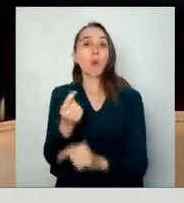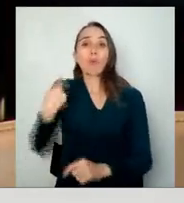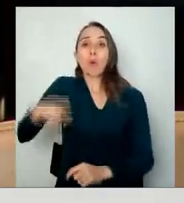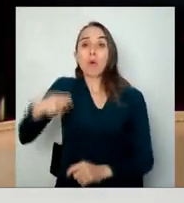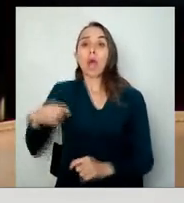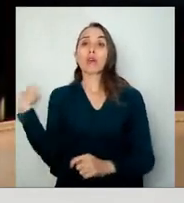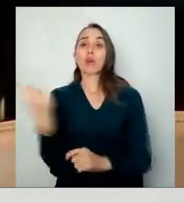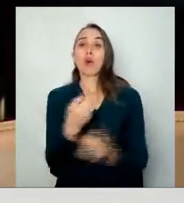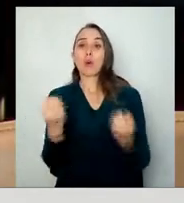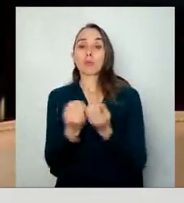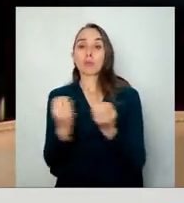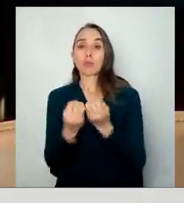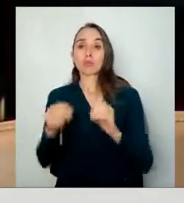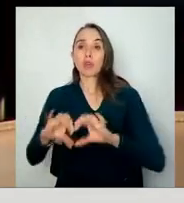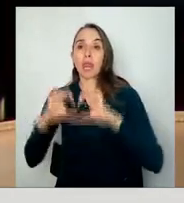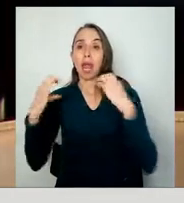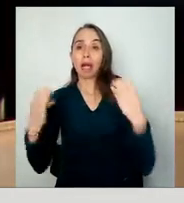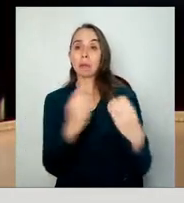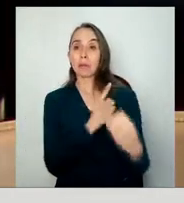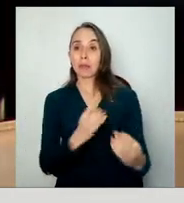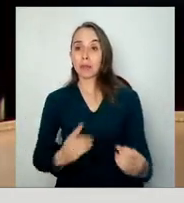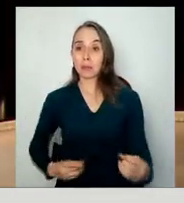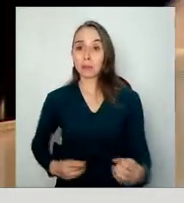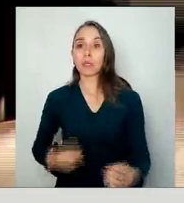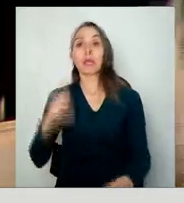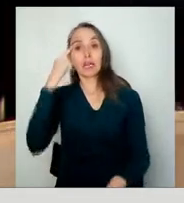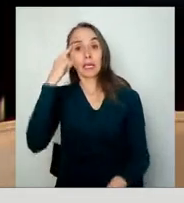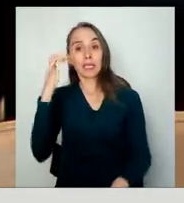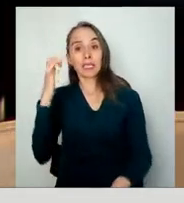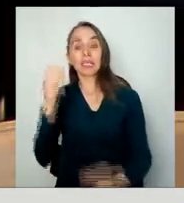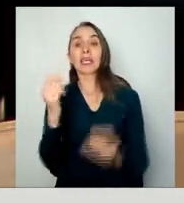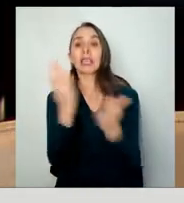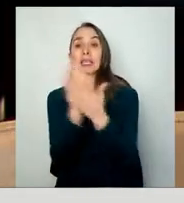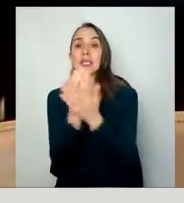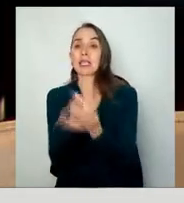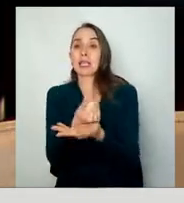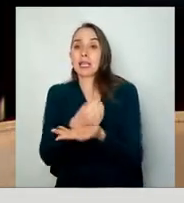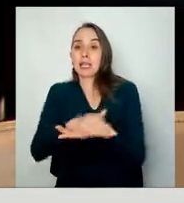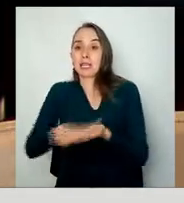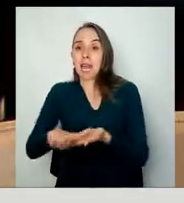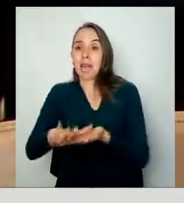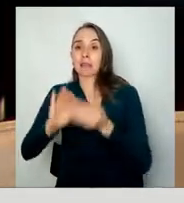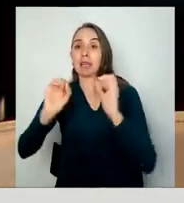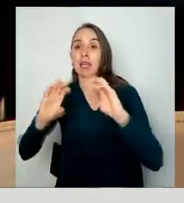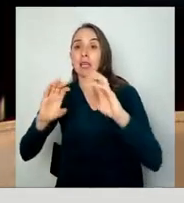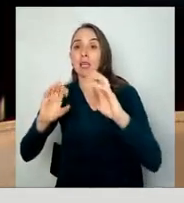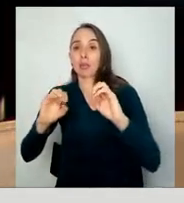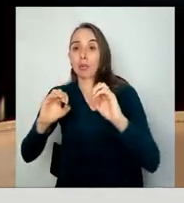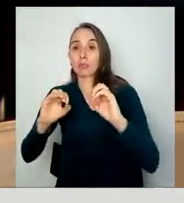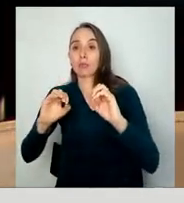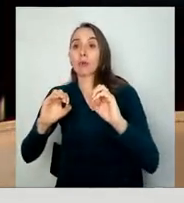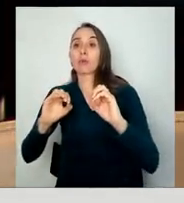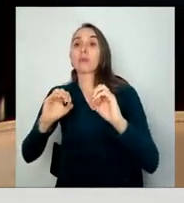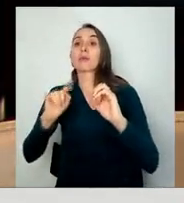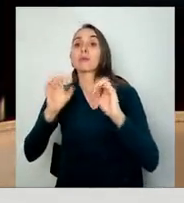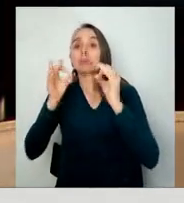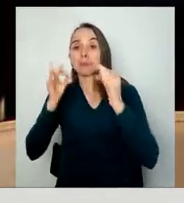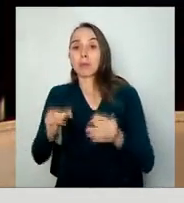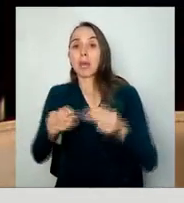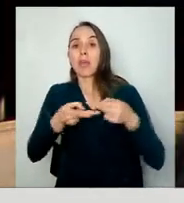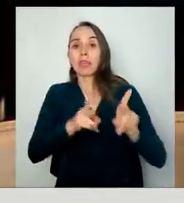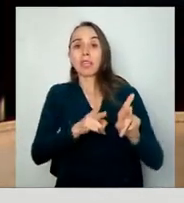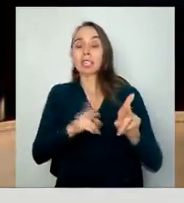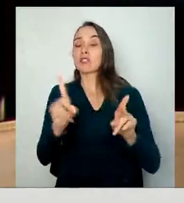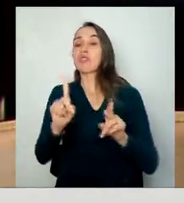en este hemiciclo no solo creemos en la gratuidad de la educación en virtud de que se trata un derecho y no de un bien de consumo